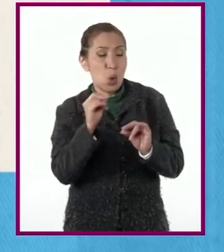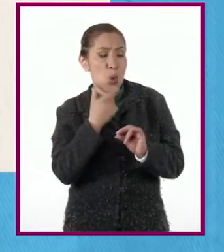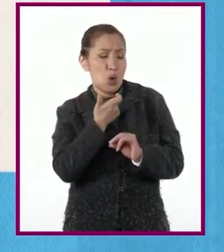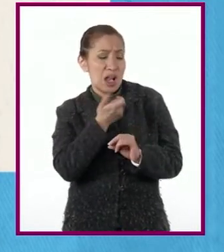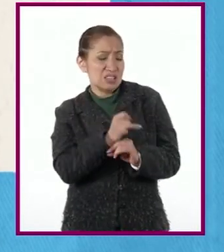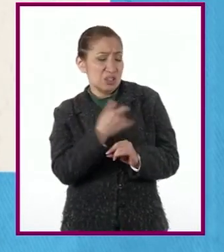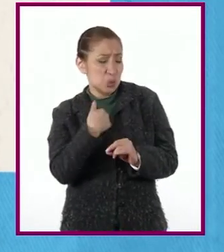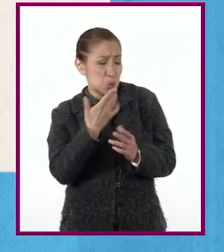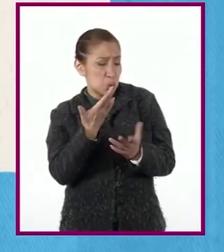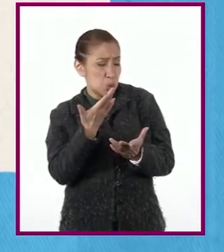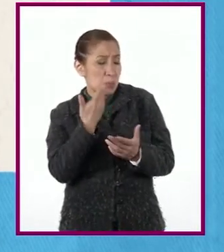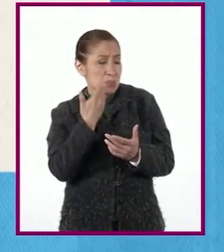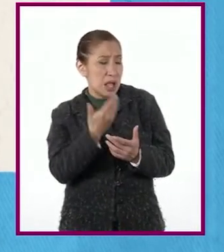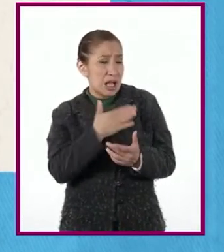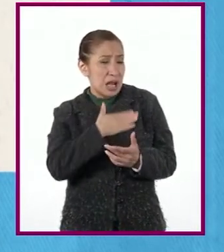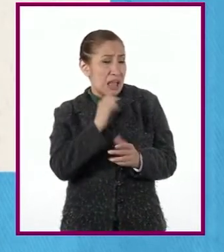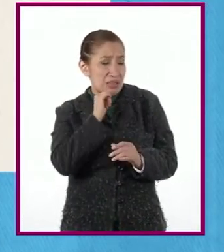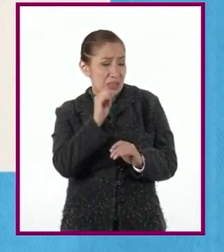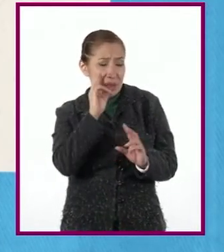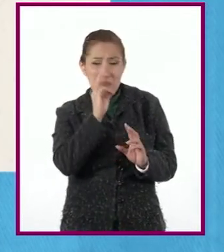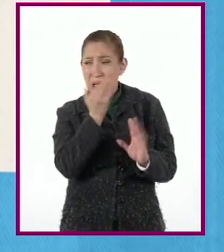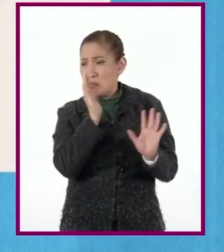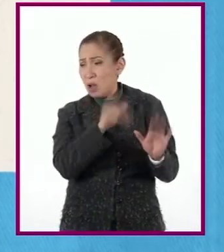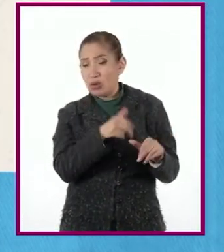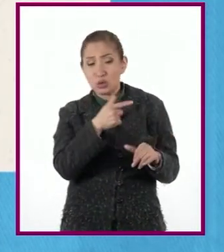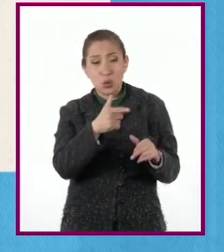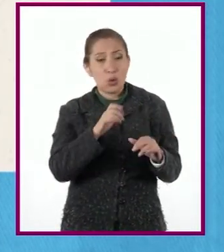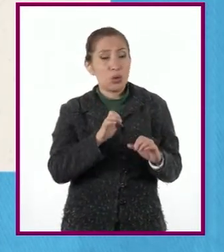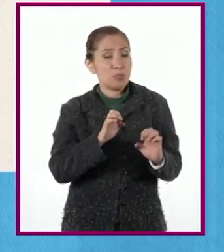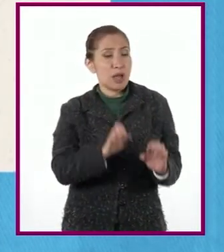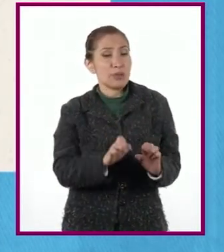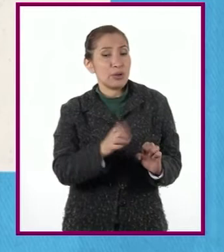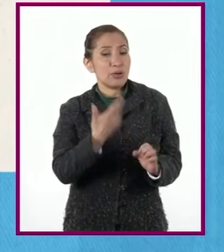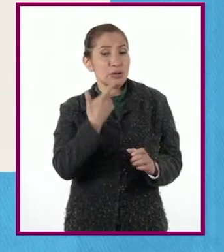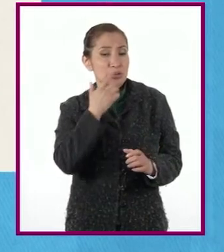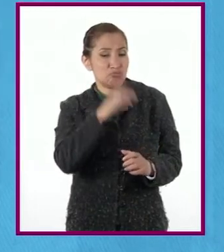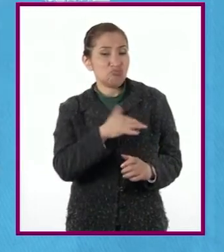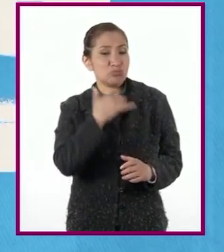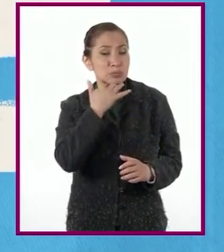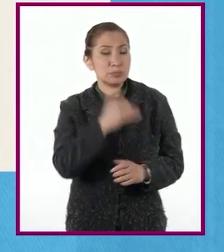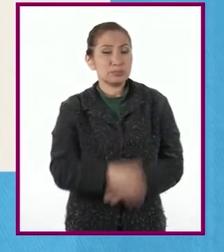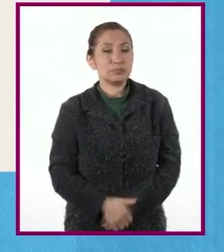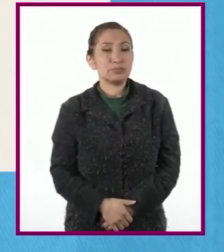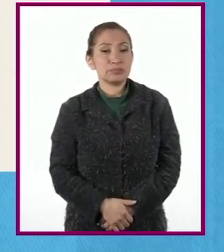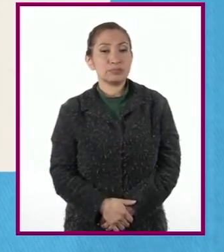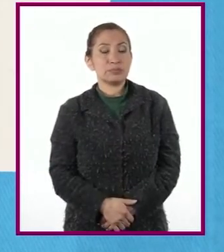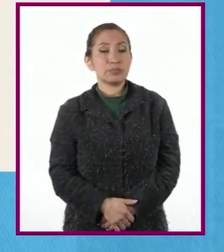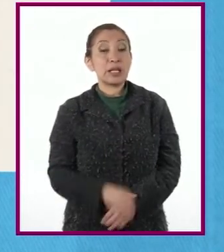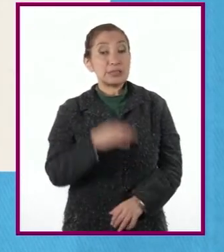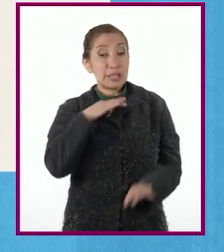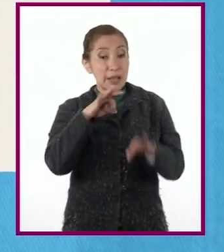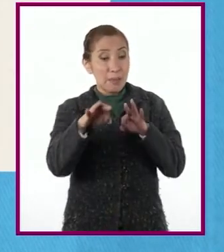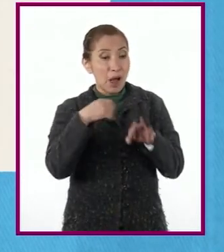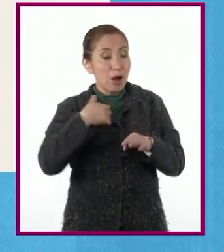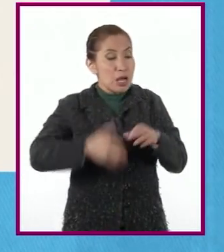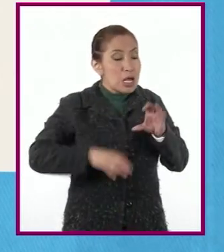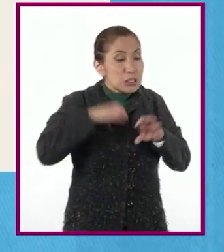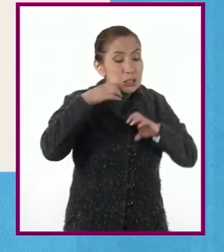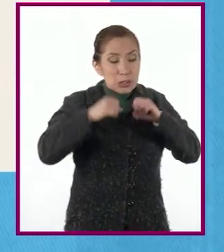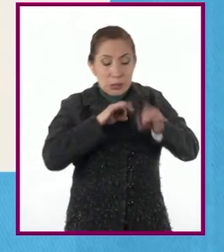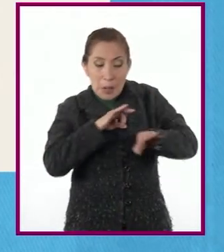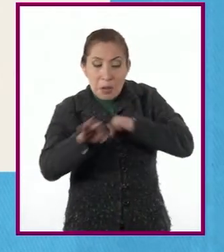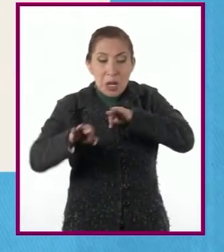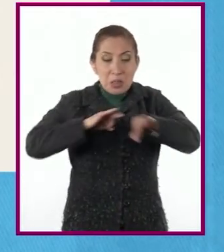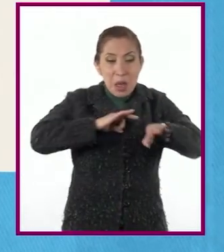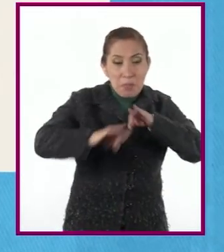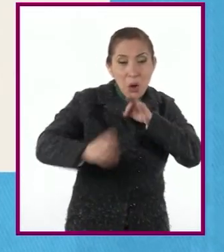aprecio su nobleza, es nada vista y su gala sin aseo. Si trabaja codicioso y por el